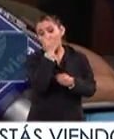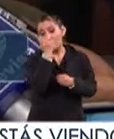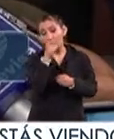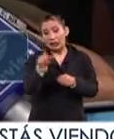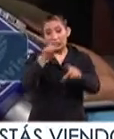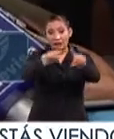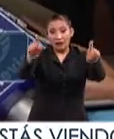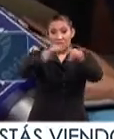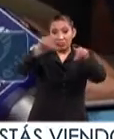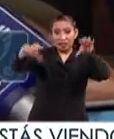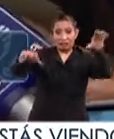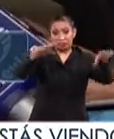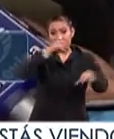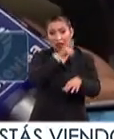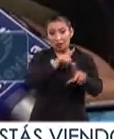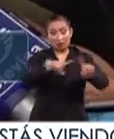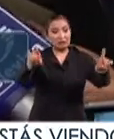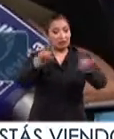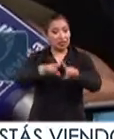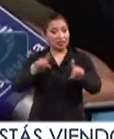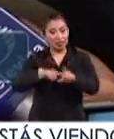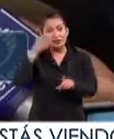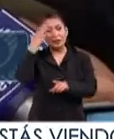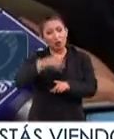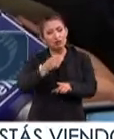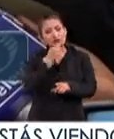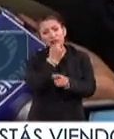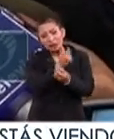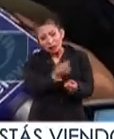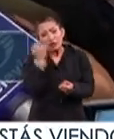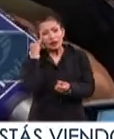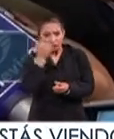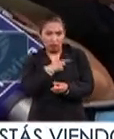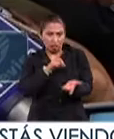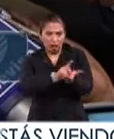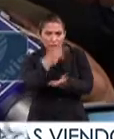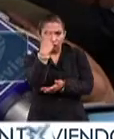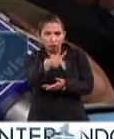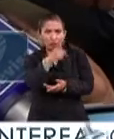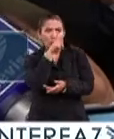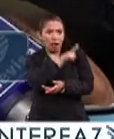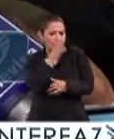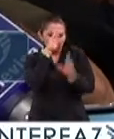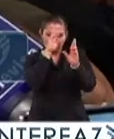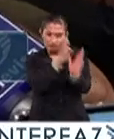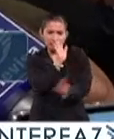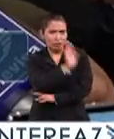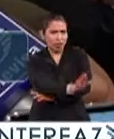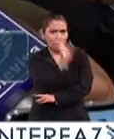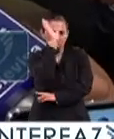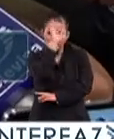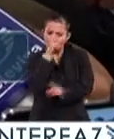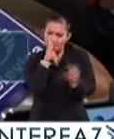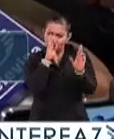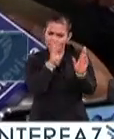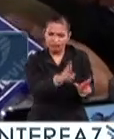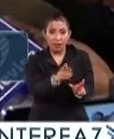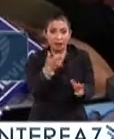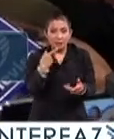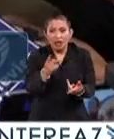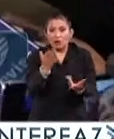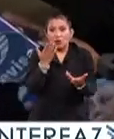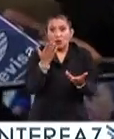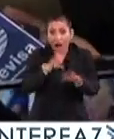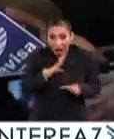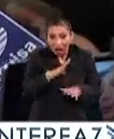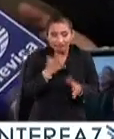sumamente diversa, y sabemos que los niños indígenas pues tienen derecho a una educación en su propia lengua y respecto de su propia cultura, cosa que no